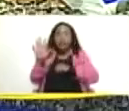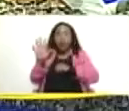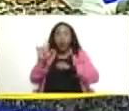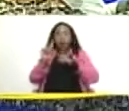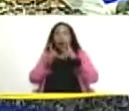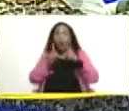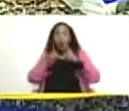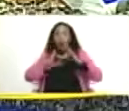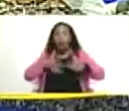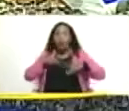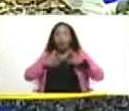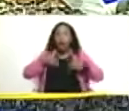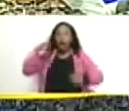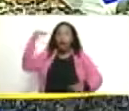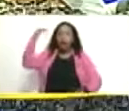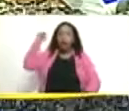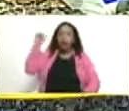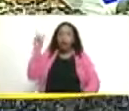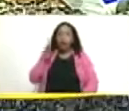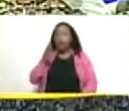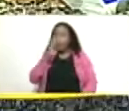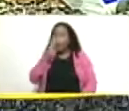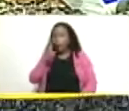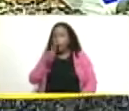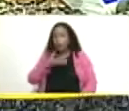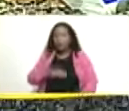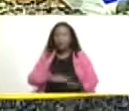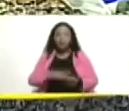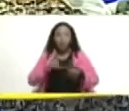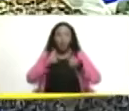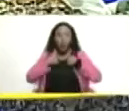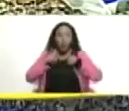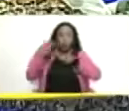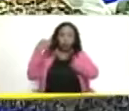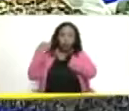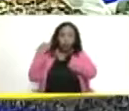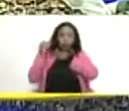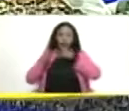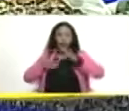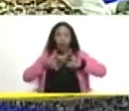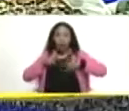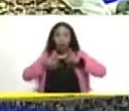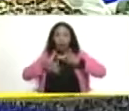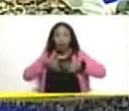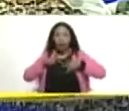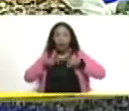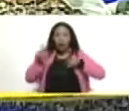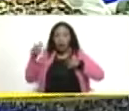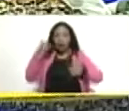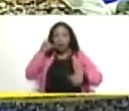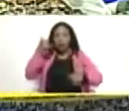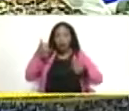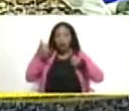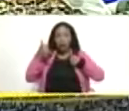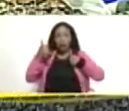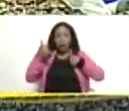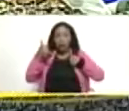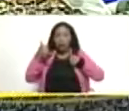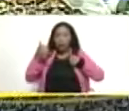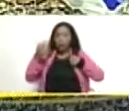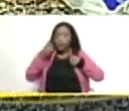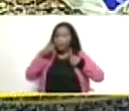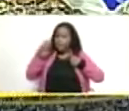que teníamos en Barinas. Y yo era responsable de los eventos. Y él me llamó y me dijo: Nicolás, ven